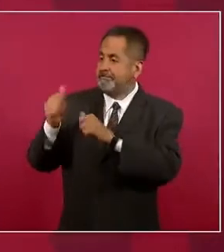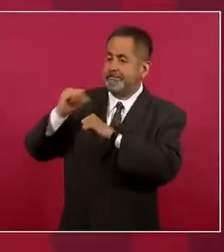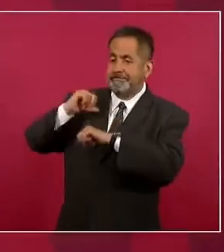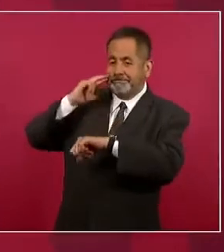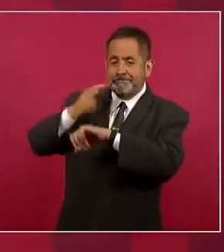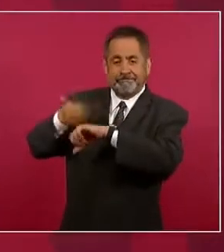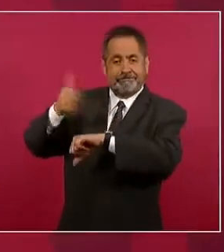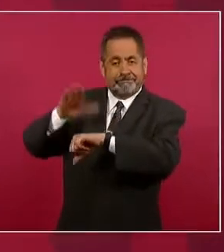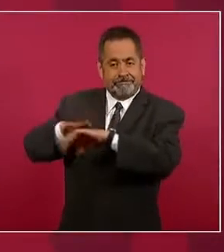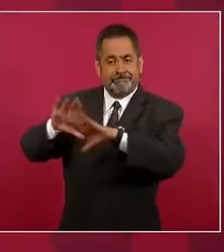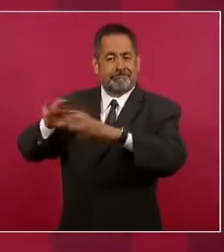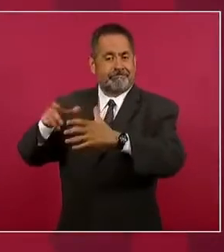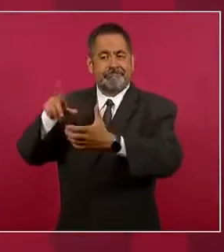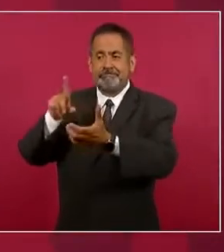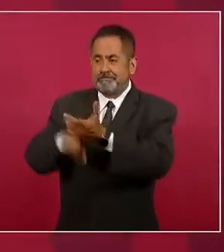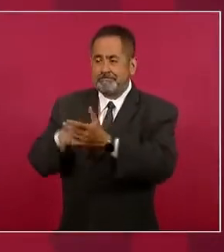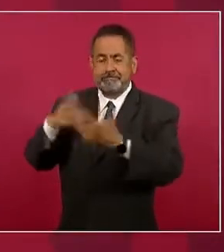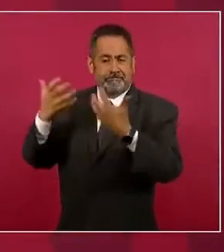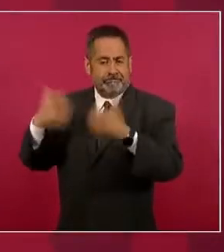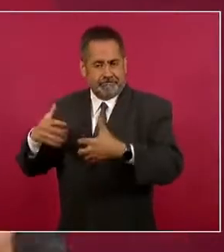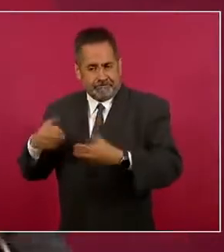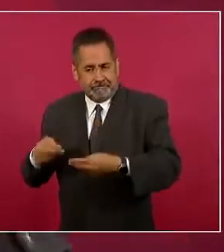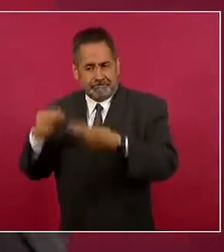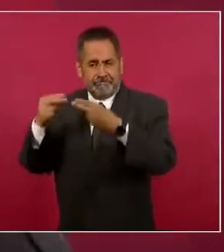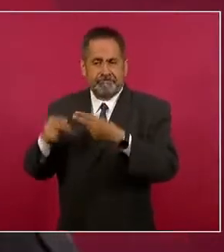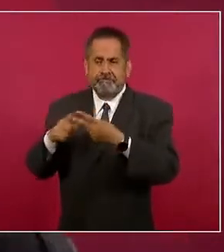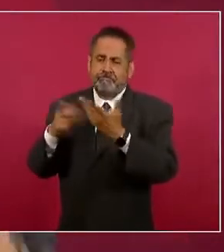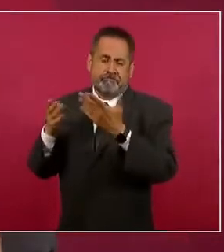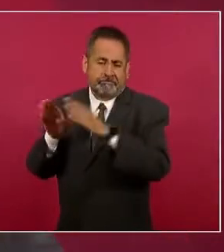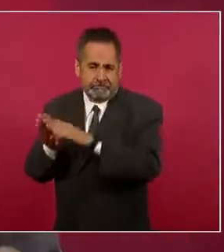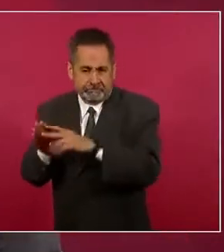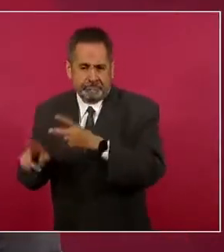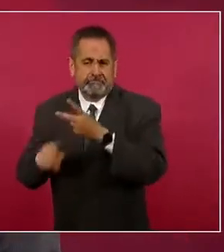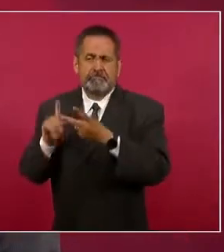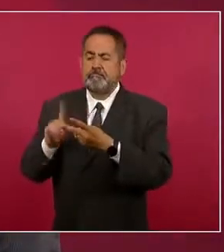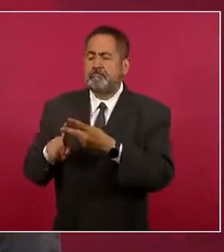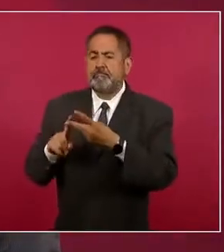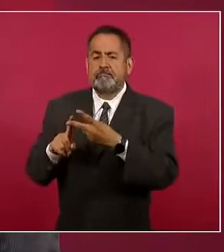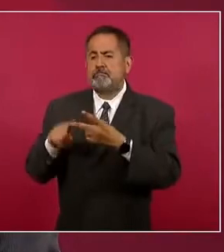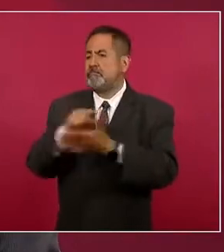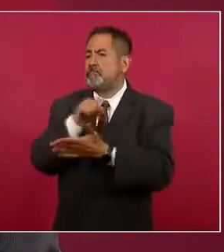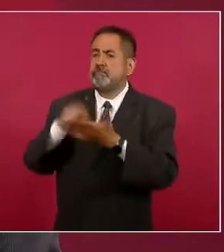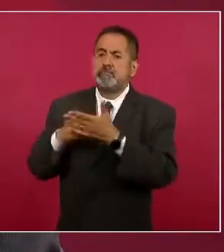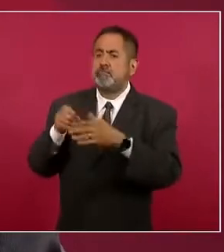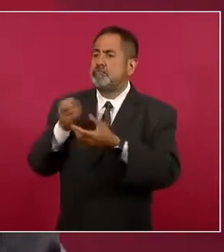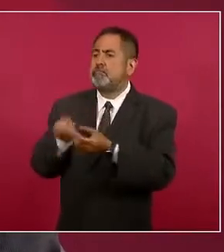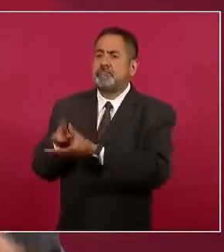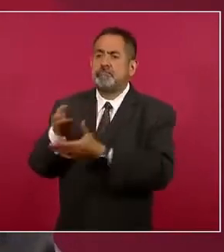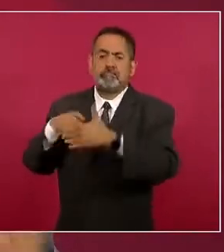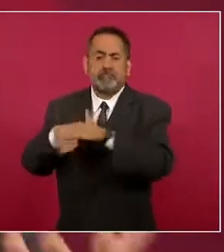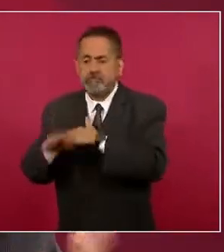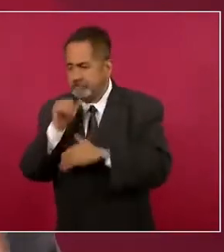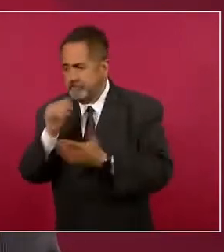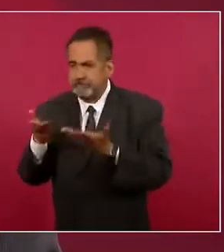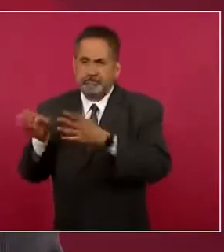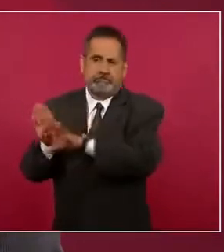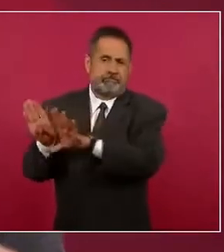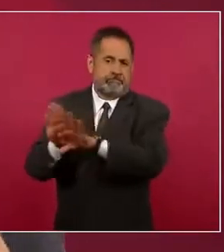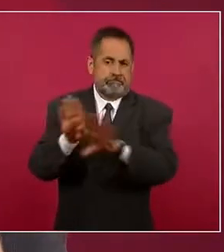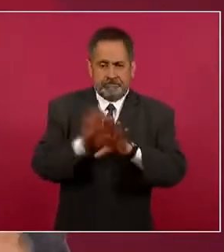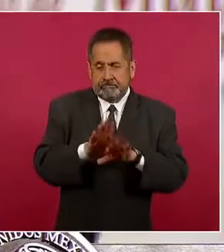privados, el cierre de empresas, el cierre temporal de empresas, el cierre de espacios físicos,